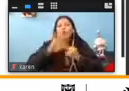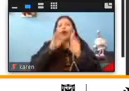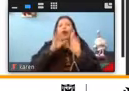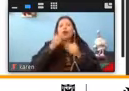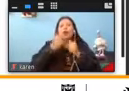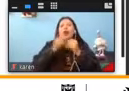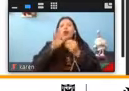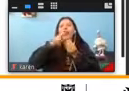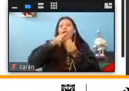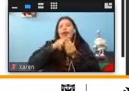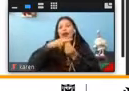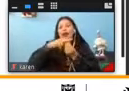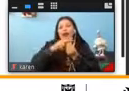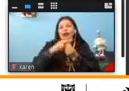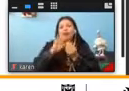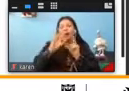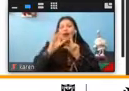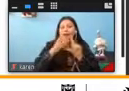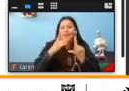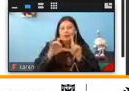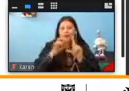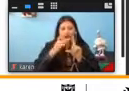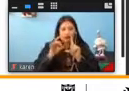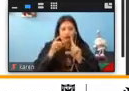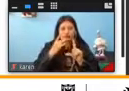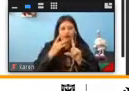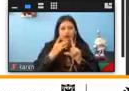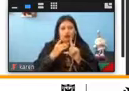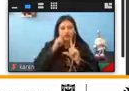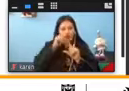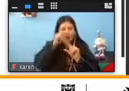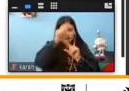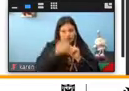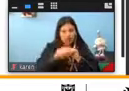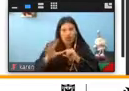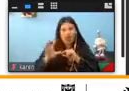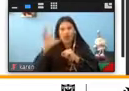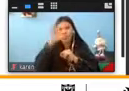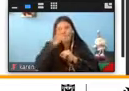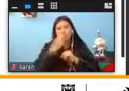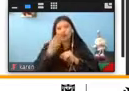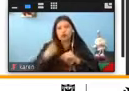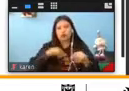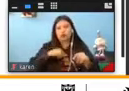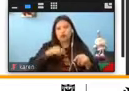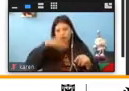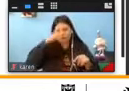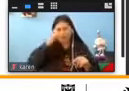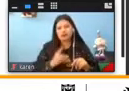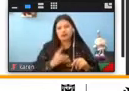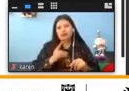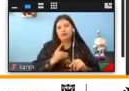herramienta virtual, aquí está a la vista, pues decidimos